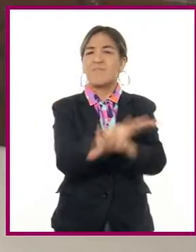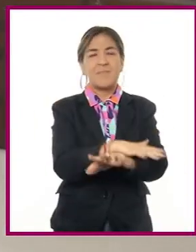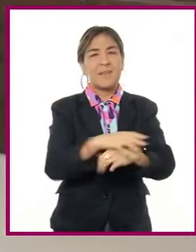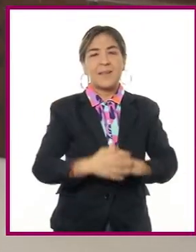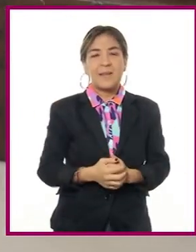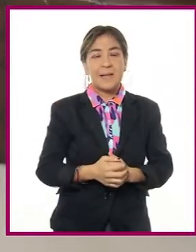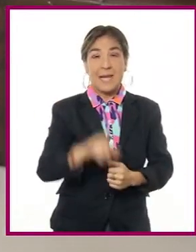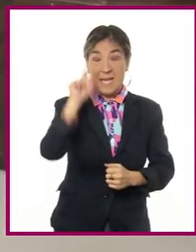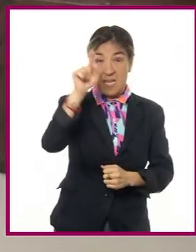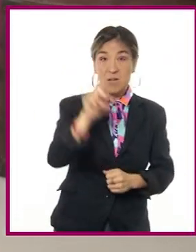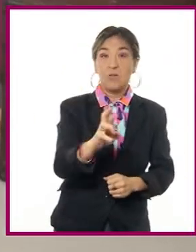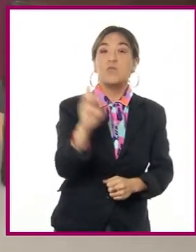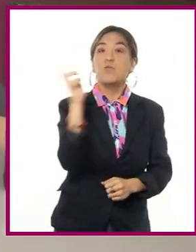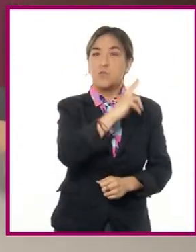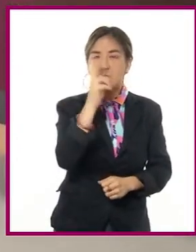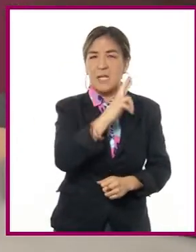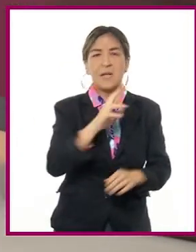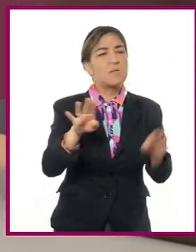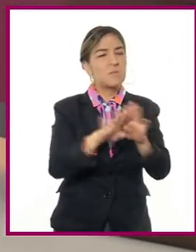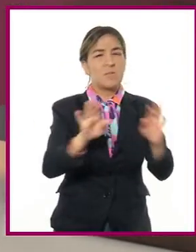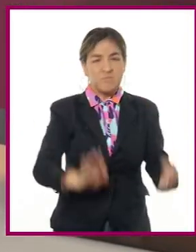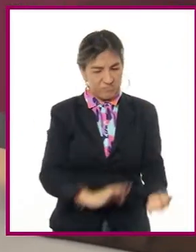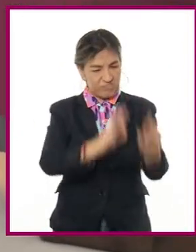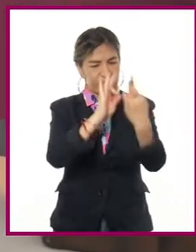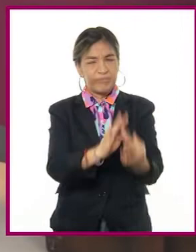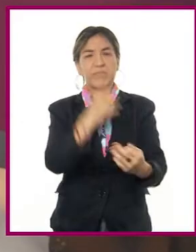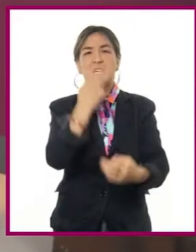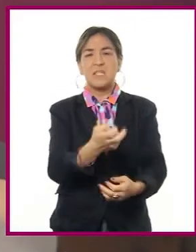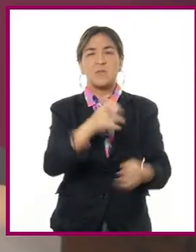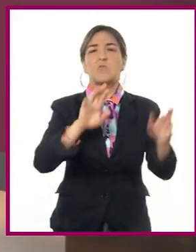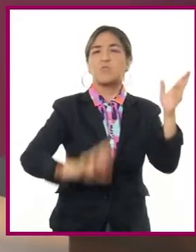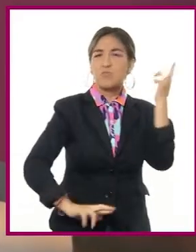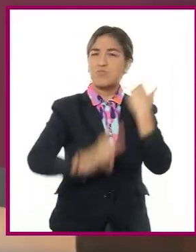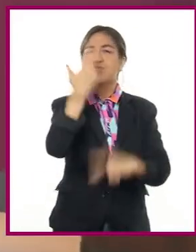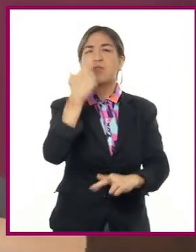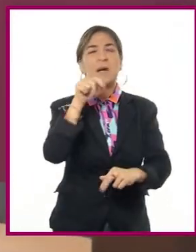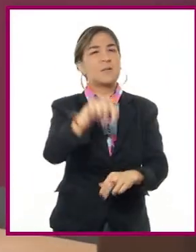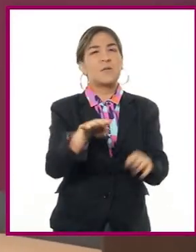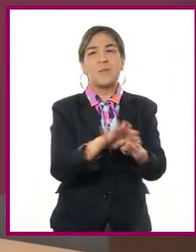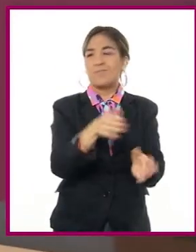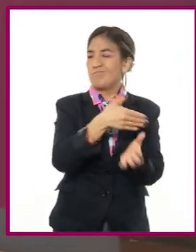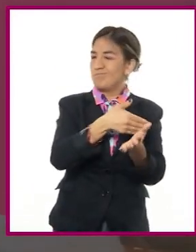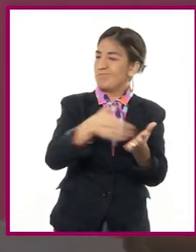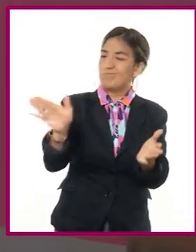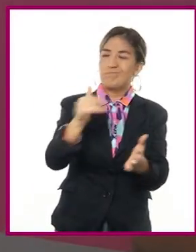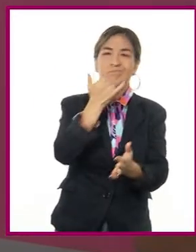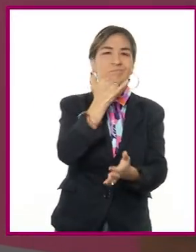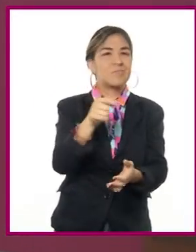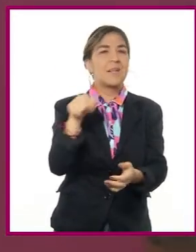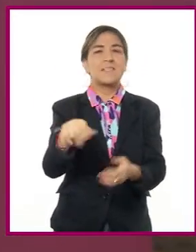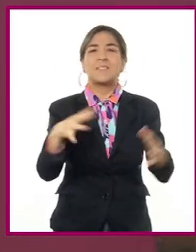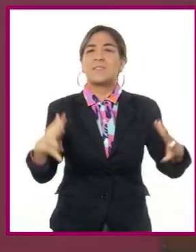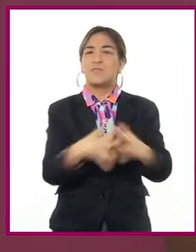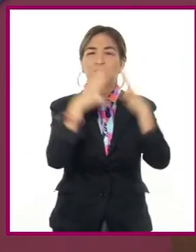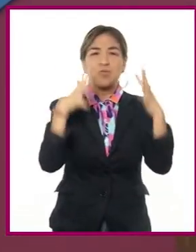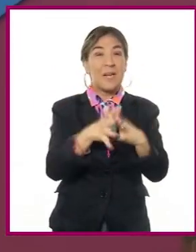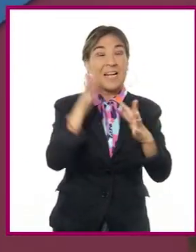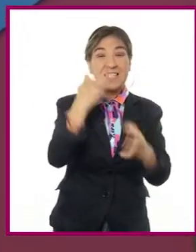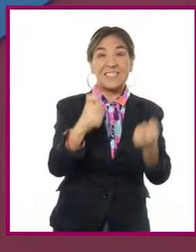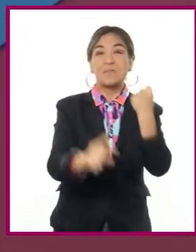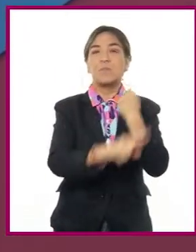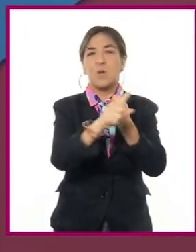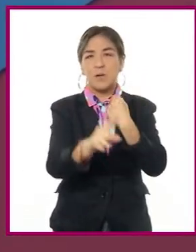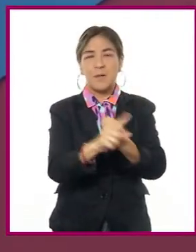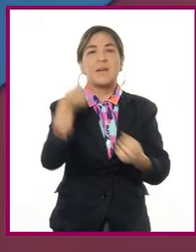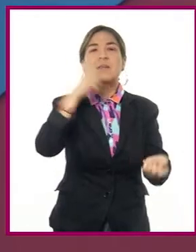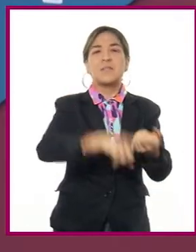lado, Rusia enfrentó una revolución interna y tuvo que retirar a su ejército del campo de batalla, lo que debilitó el